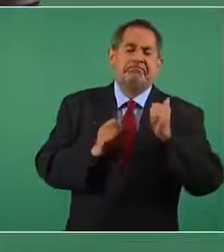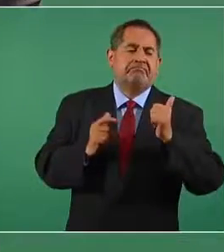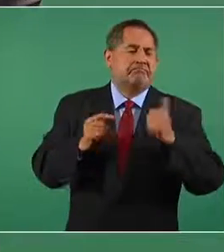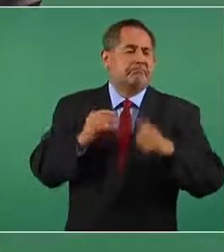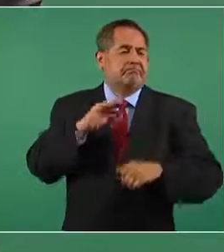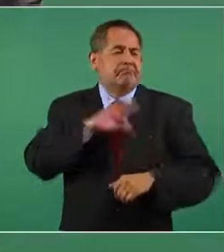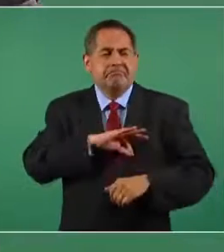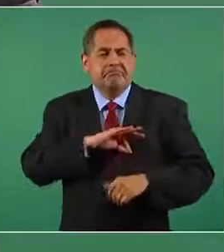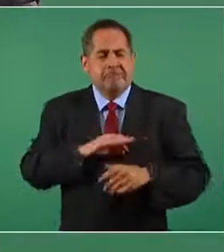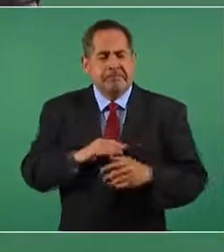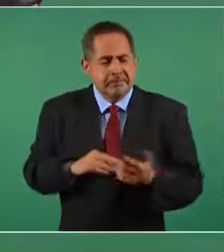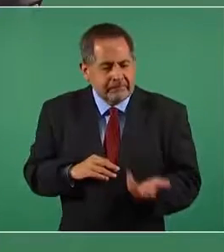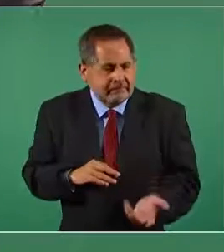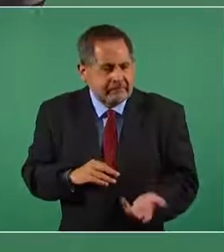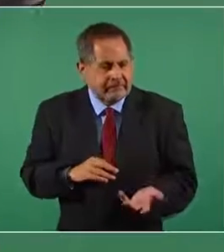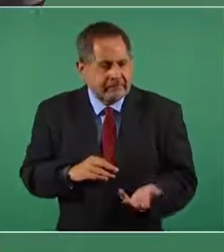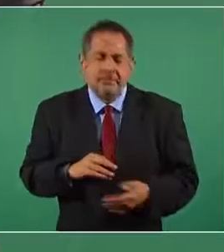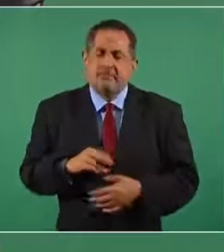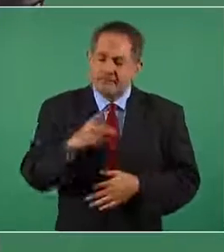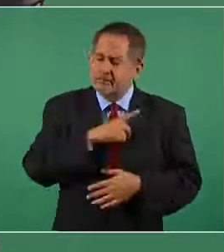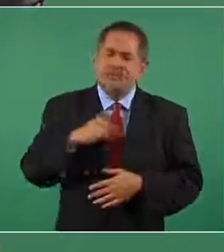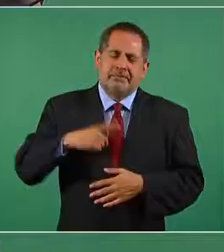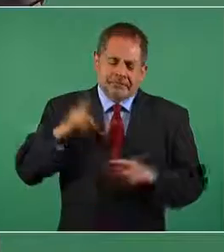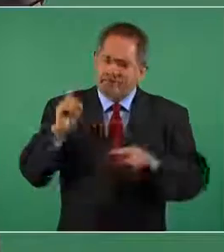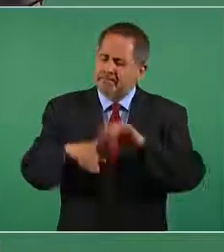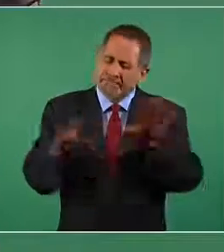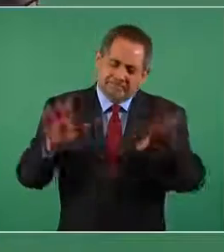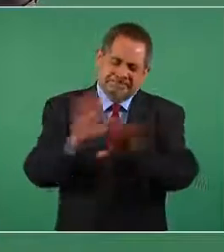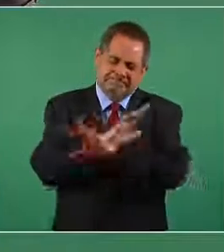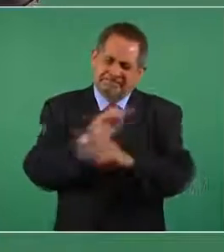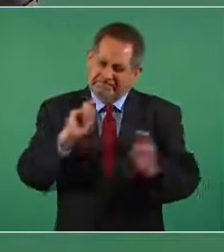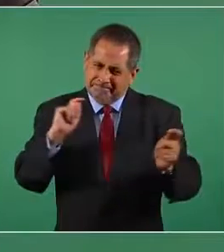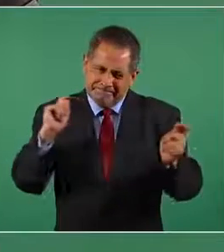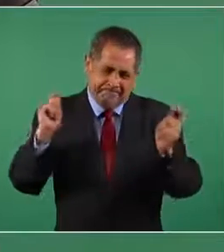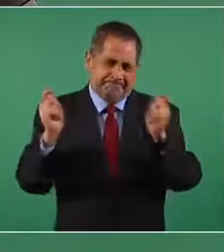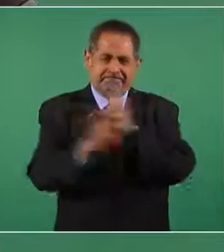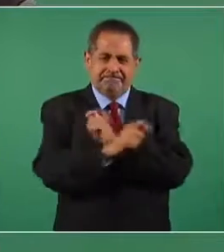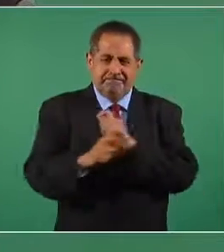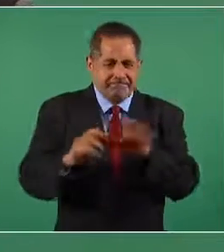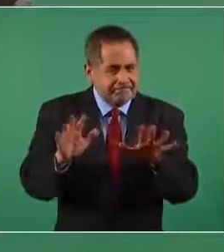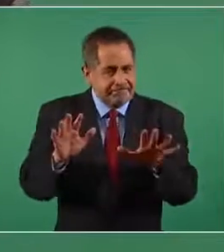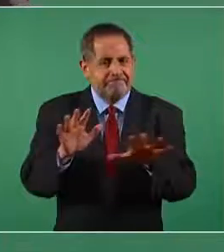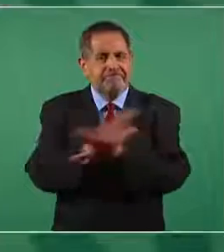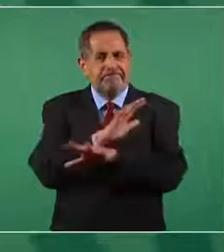Entonces sí tiene que haber un cambio, pero tiene que darse